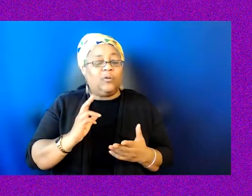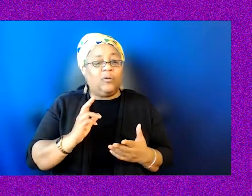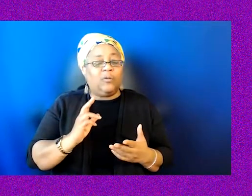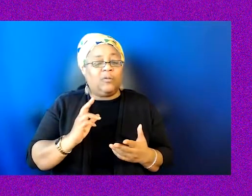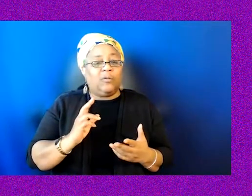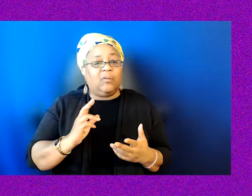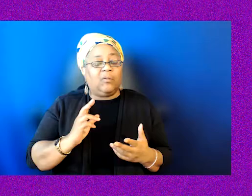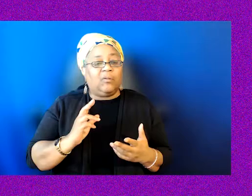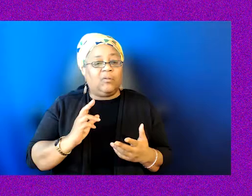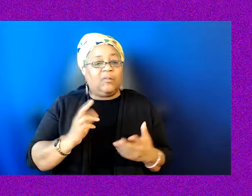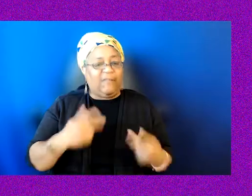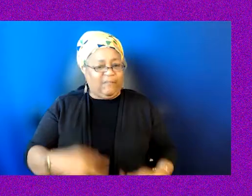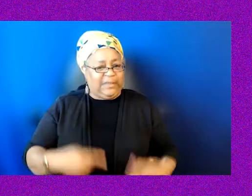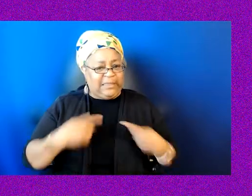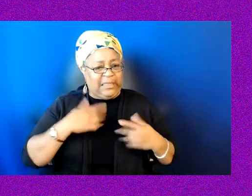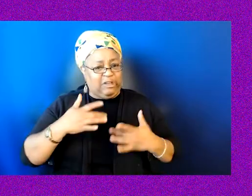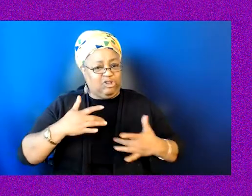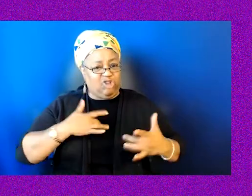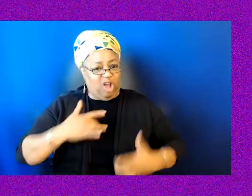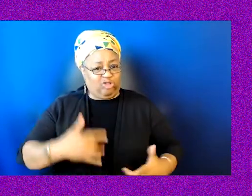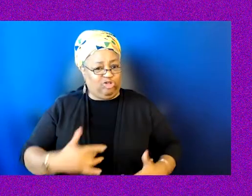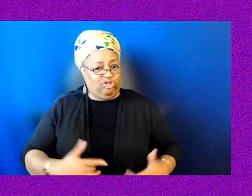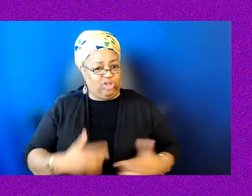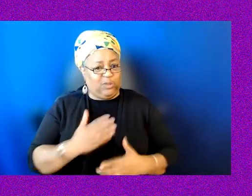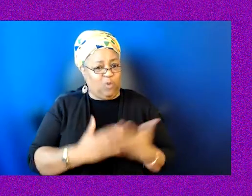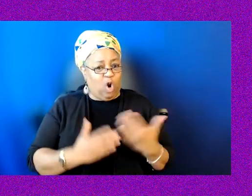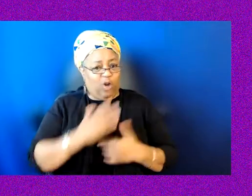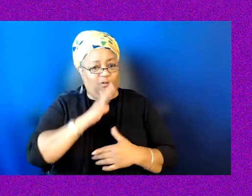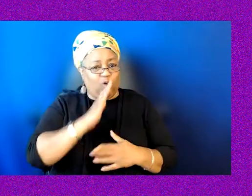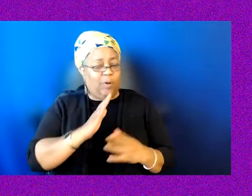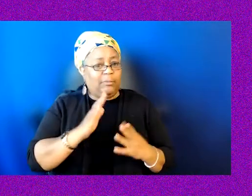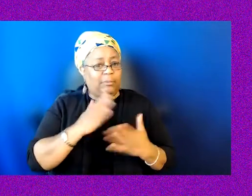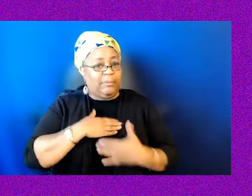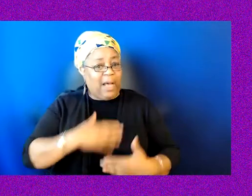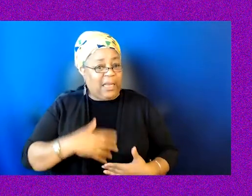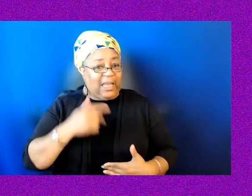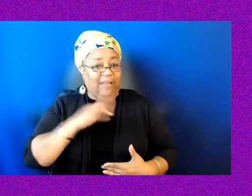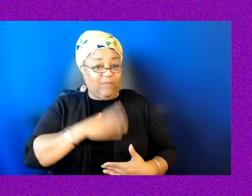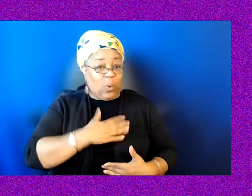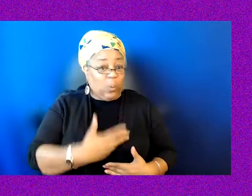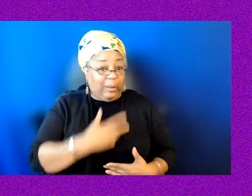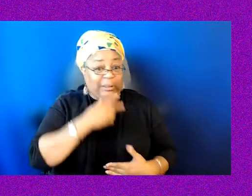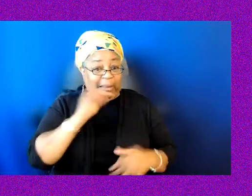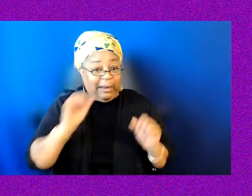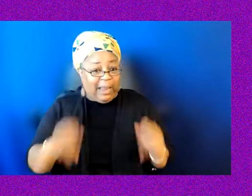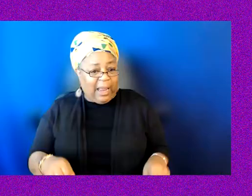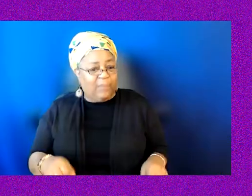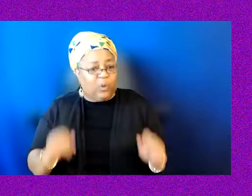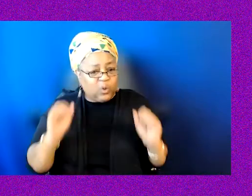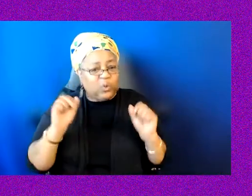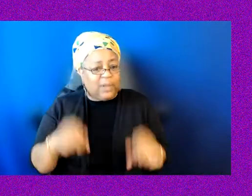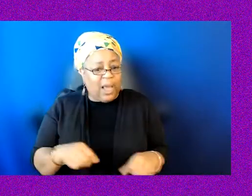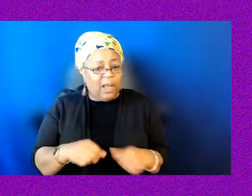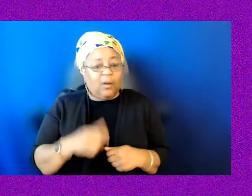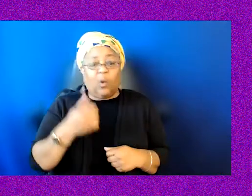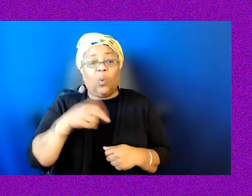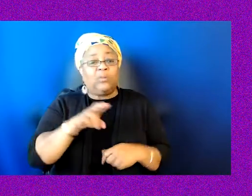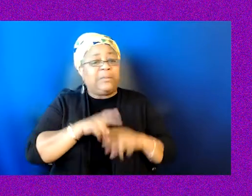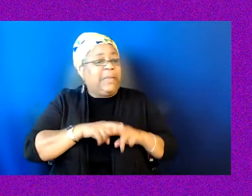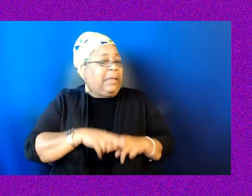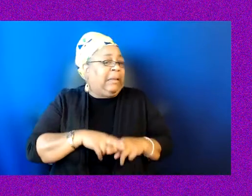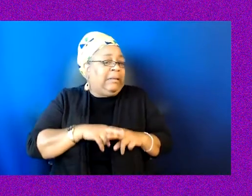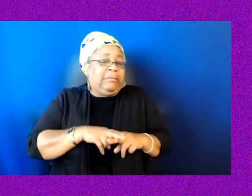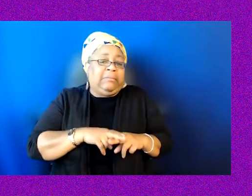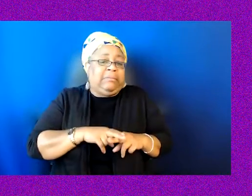cada parte de su cuerpo, si está dispuesto y capaz, si no quiere hacer eso, siéntase libre de quedarse sentado y realmente concentrar la